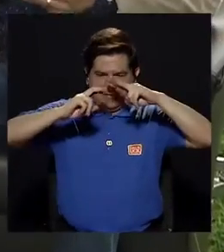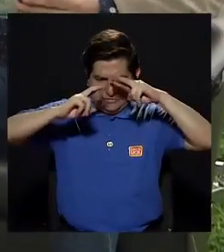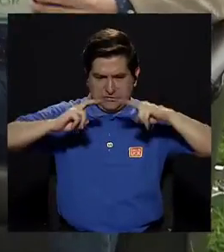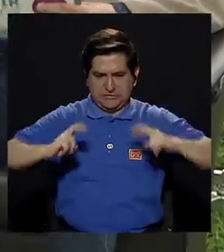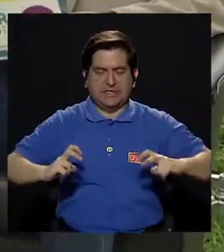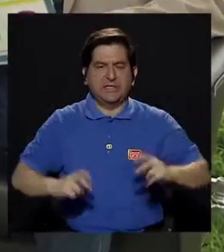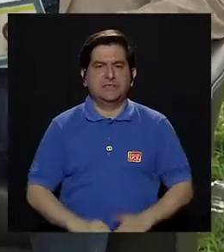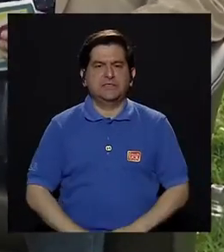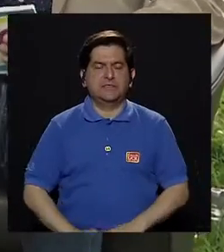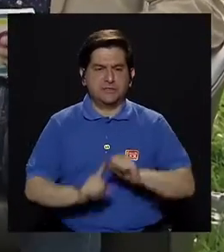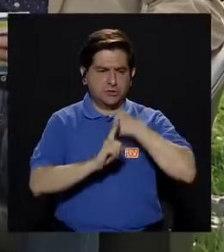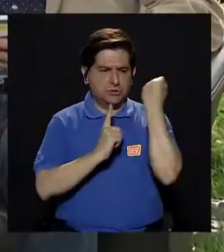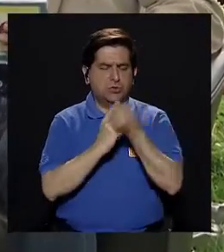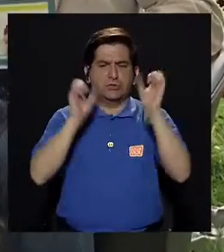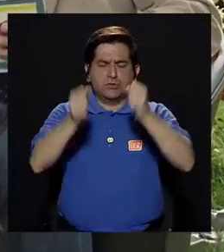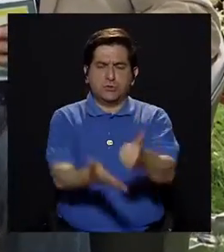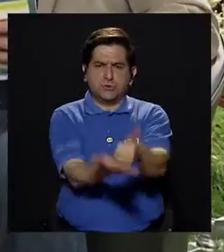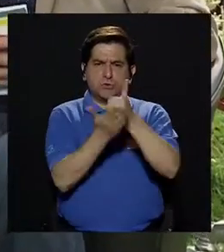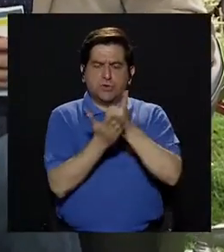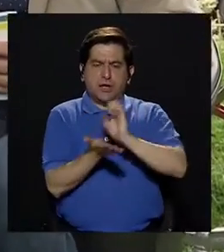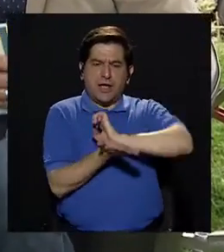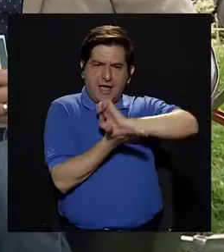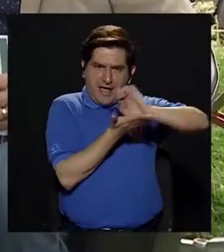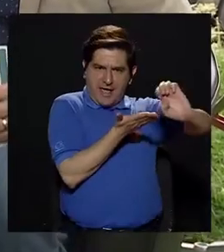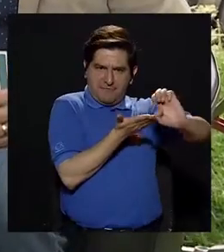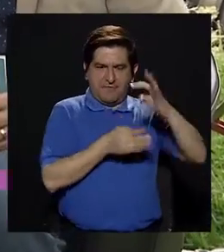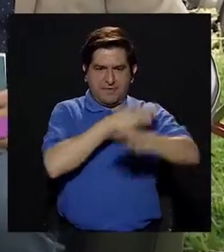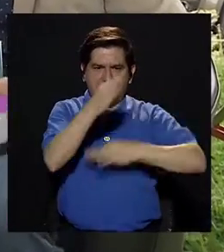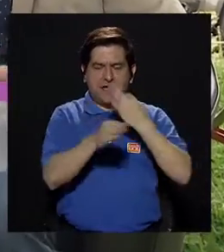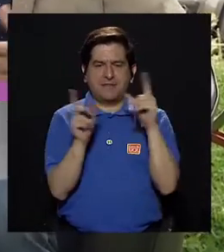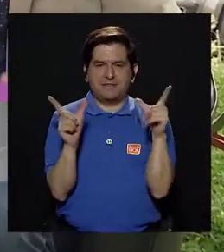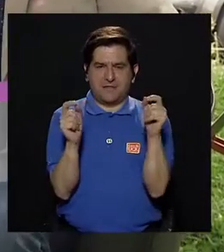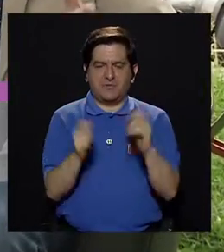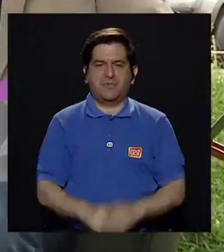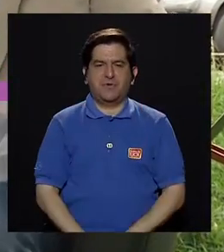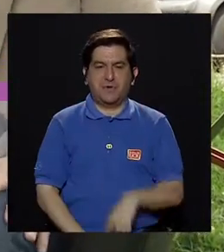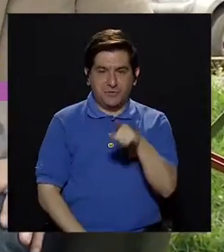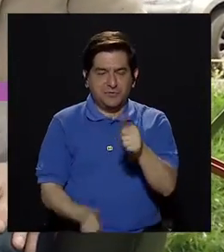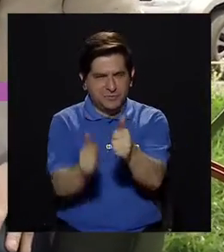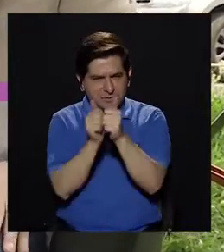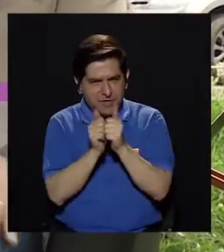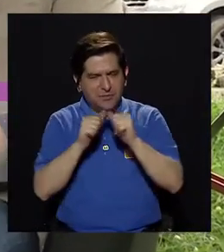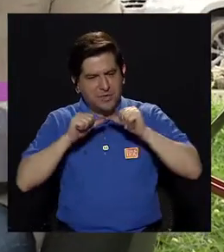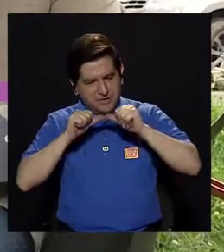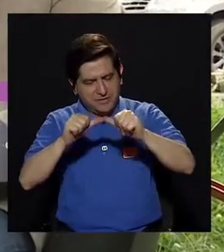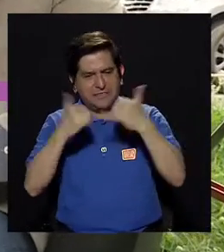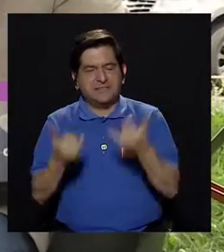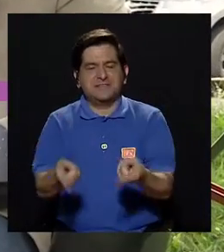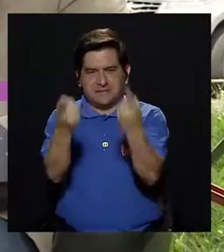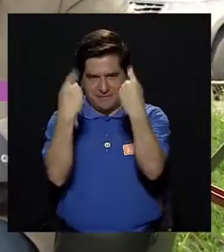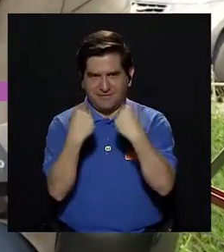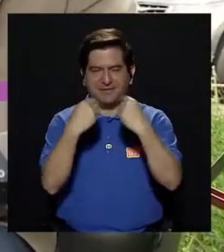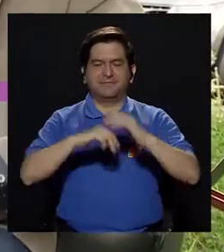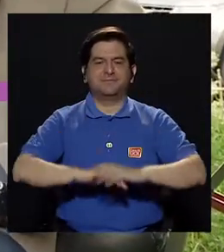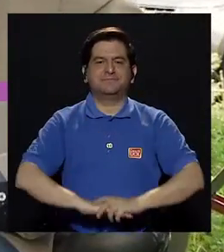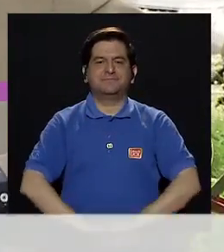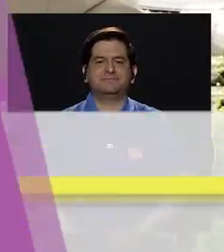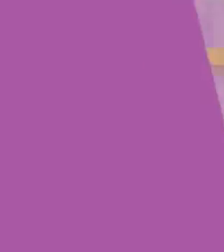exámenes y algunas condiciones que nos pueden ayudar a prevenir estos tipos de cáncer. Por favor, quédense con nosotros y ya regresamos.